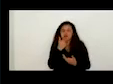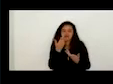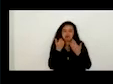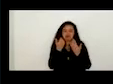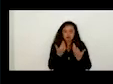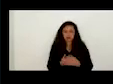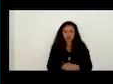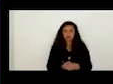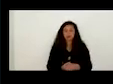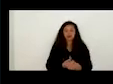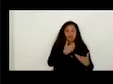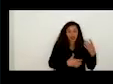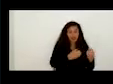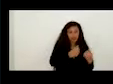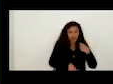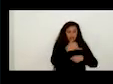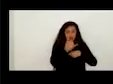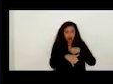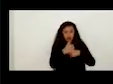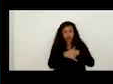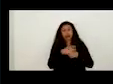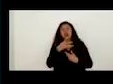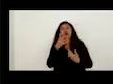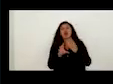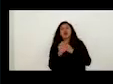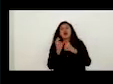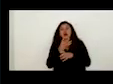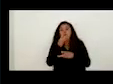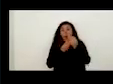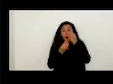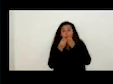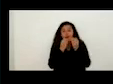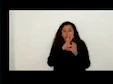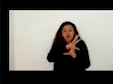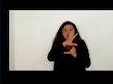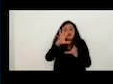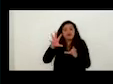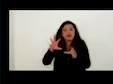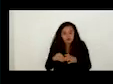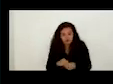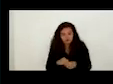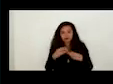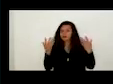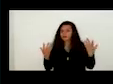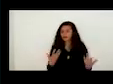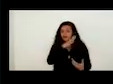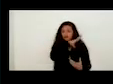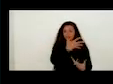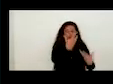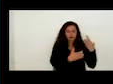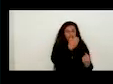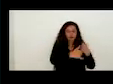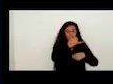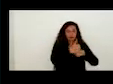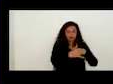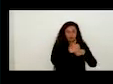La leche y el yogur son alimentos completos porque en general la leche y el yogur me van a